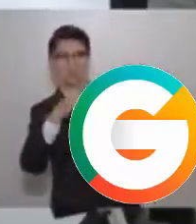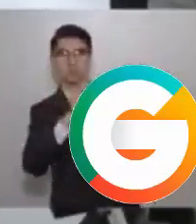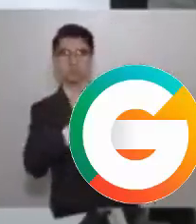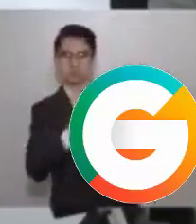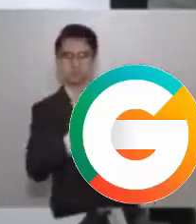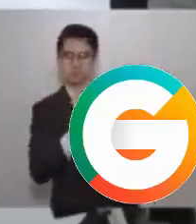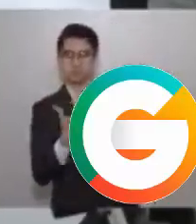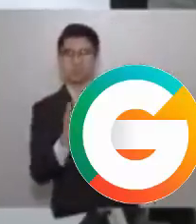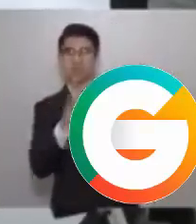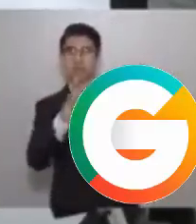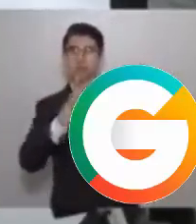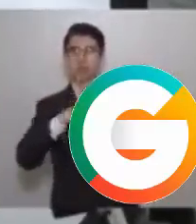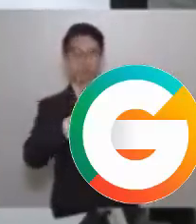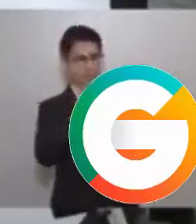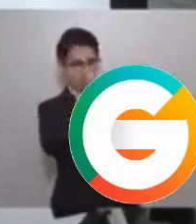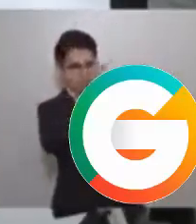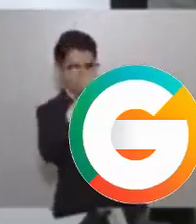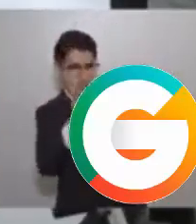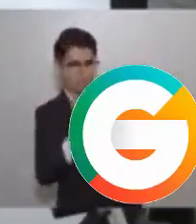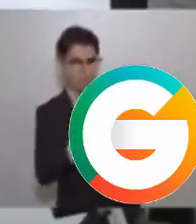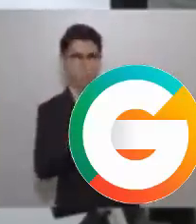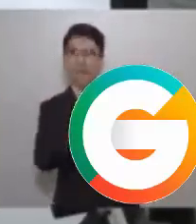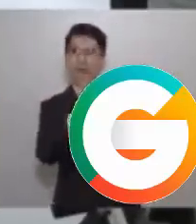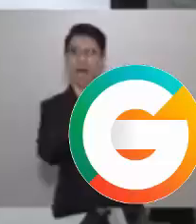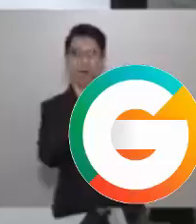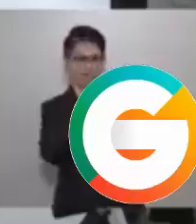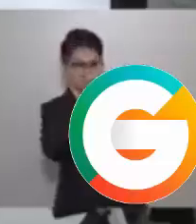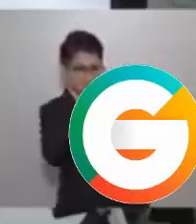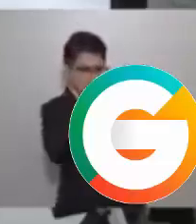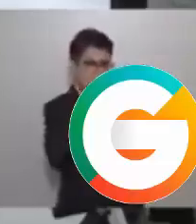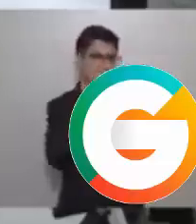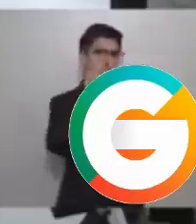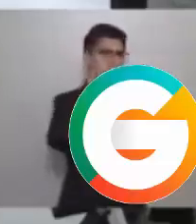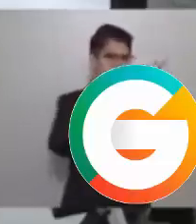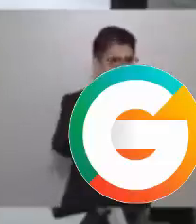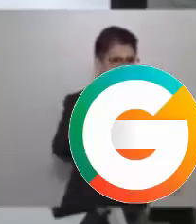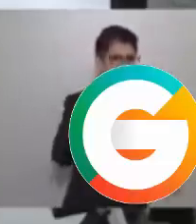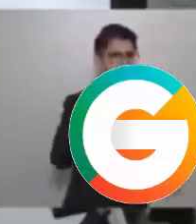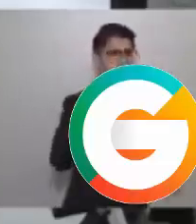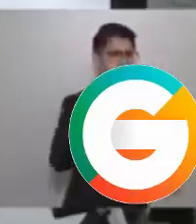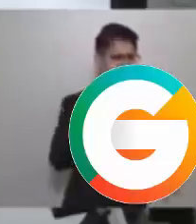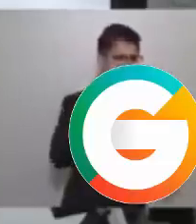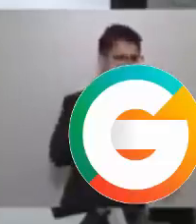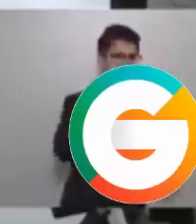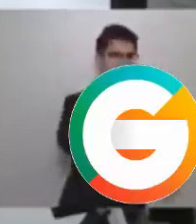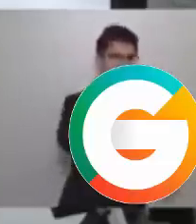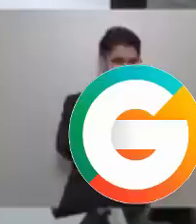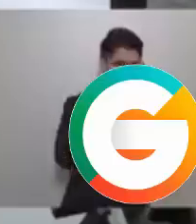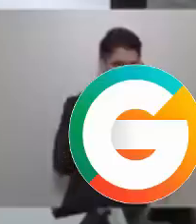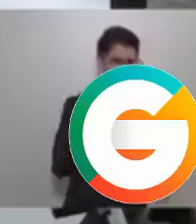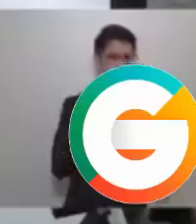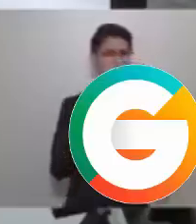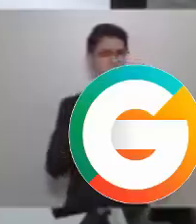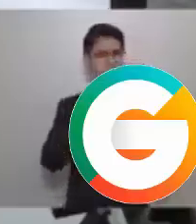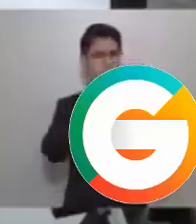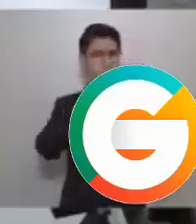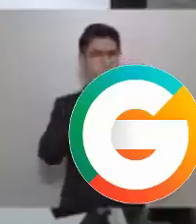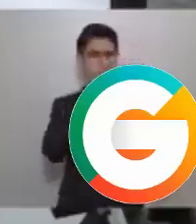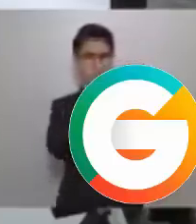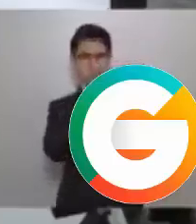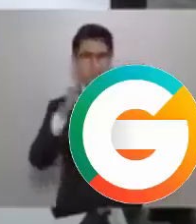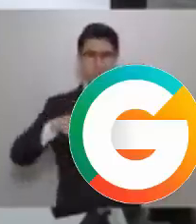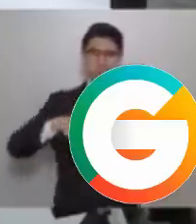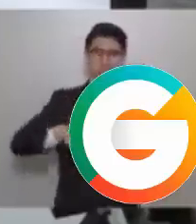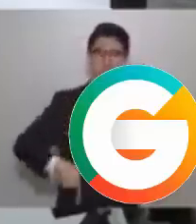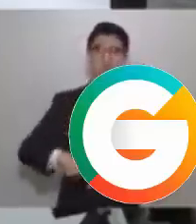También las investigaciones nos indican que los ocupantes, o por lo menos el vehículo de color negro, la